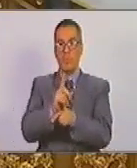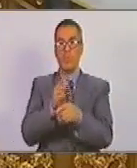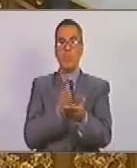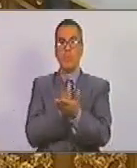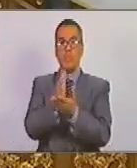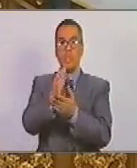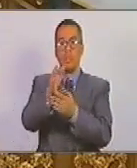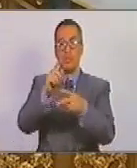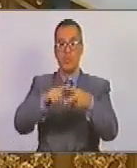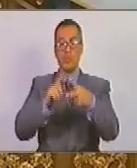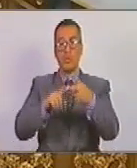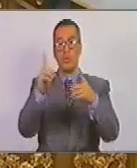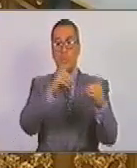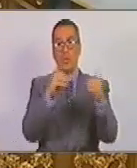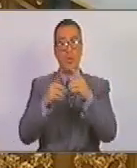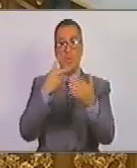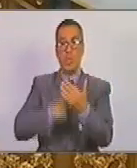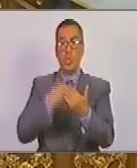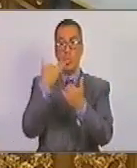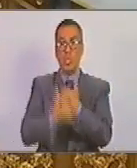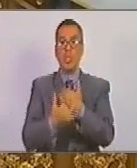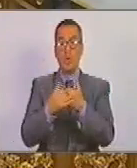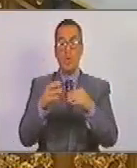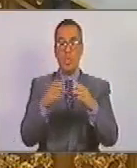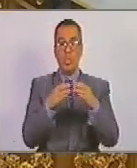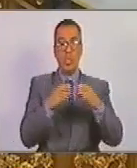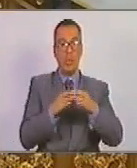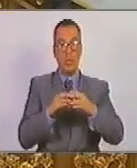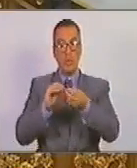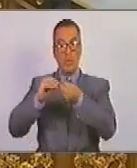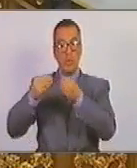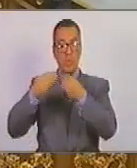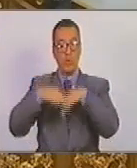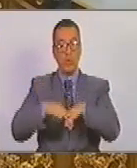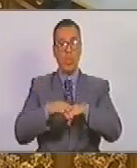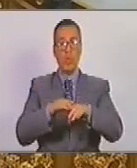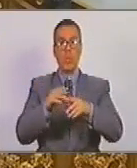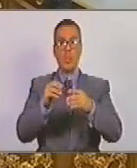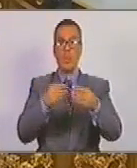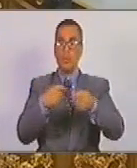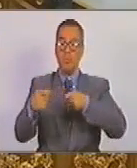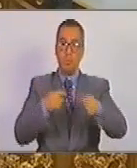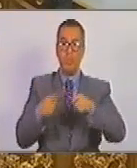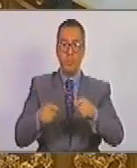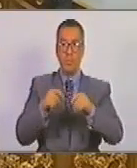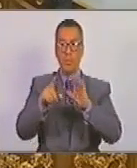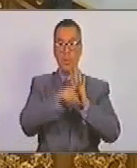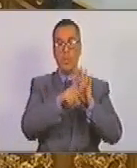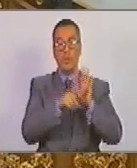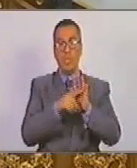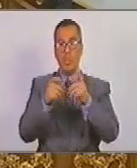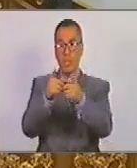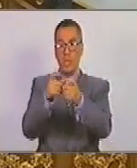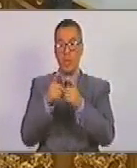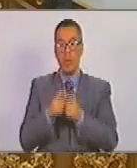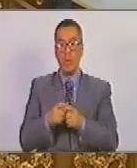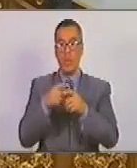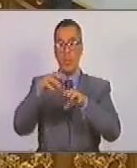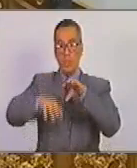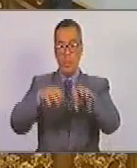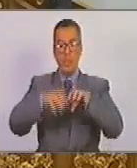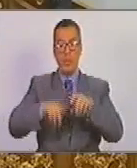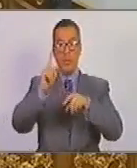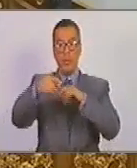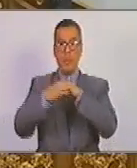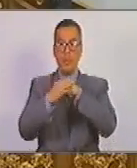Continuación de la segunda discusión del proyecto de ley orgánica de coordinación y armonización de las potestades tributarias de los estados